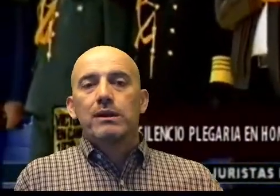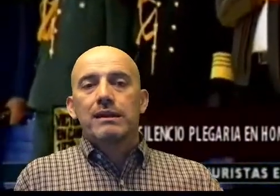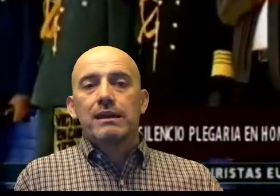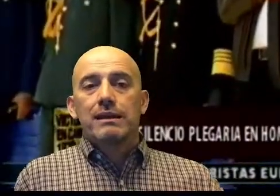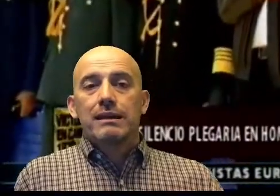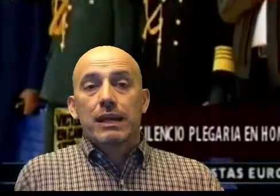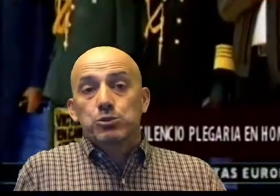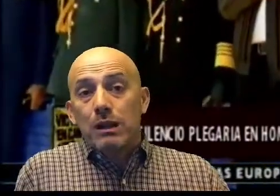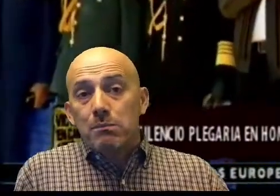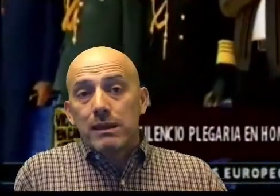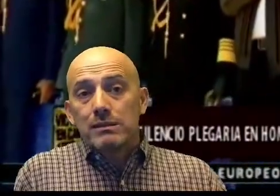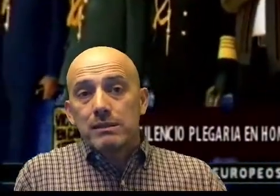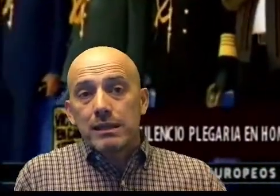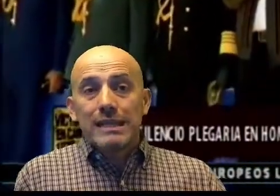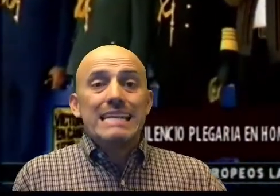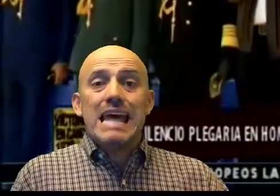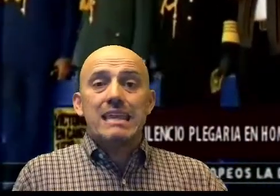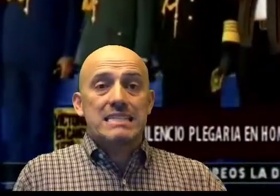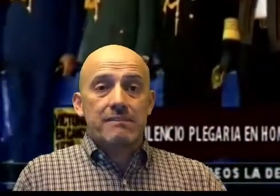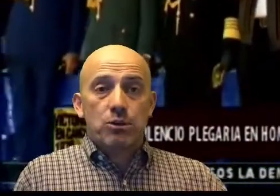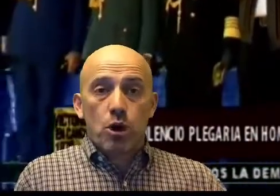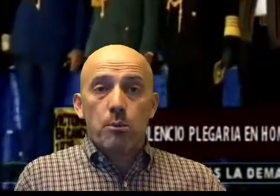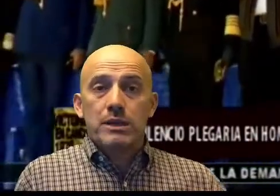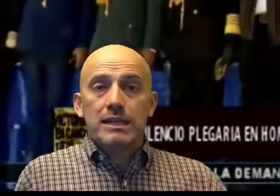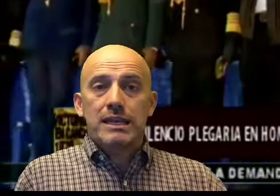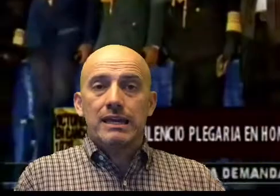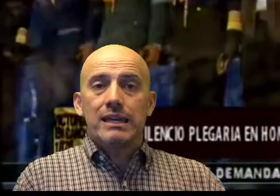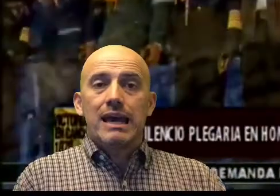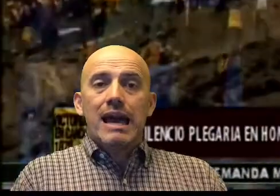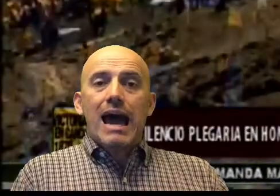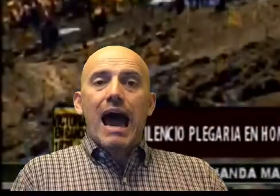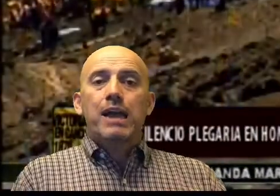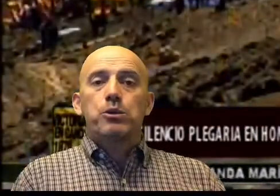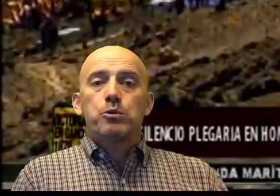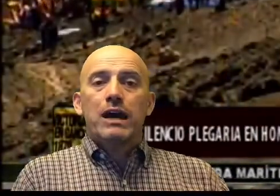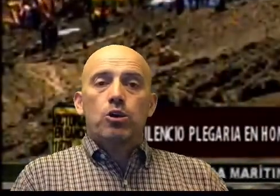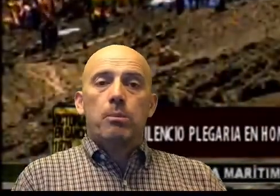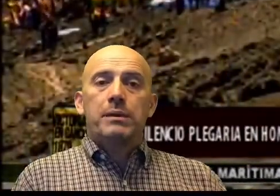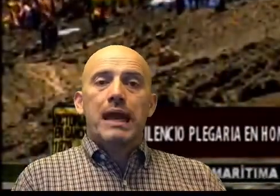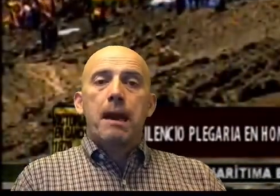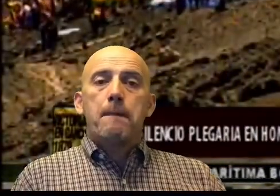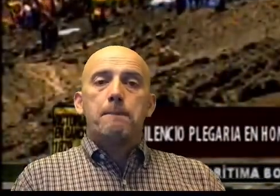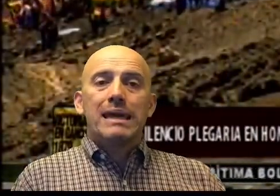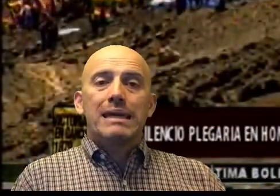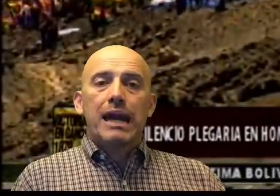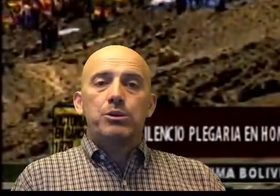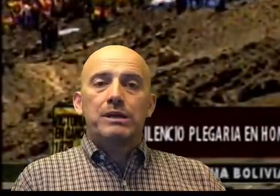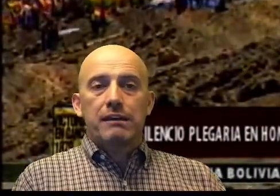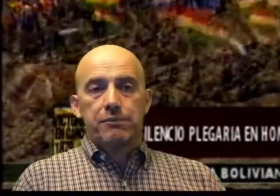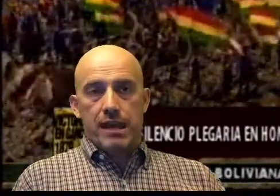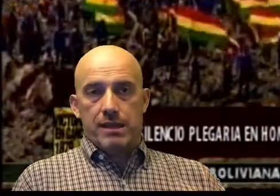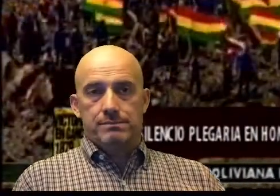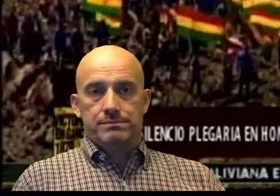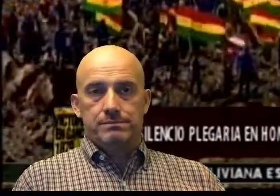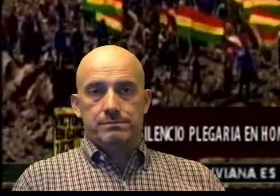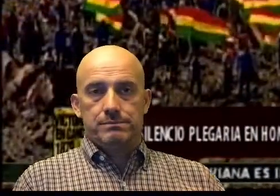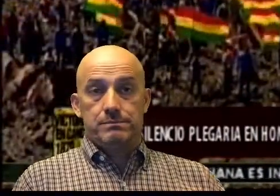porque casualmente y nadie sabe cómo ni quién hay una copia mecanografiada